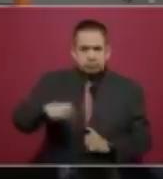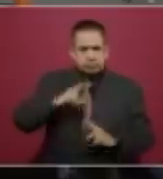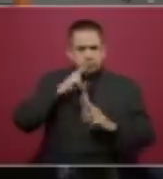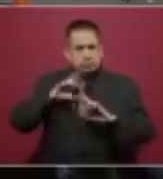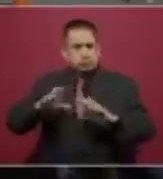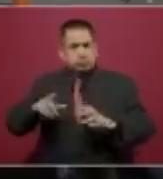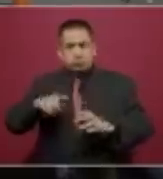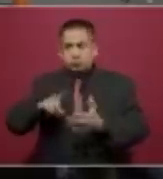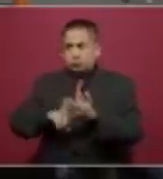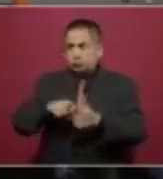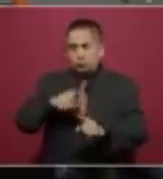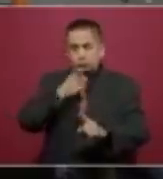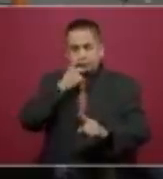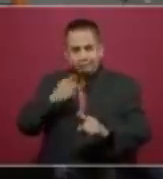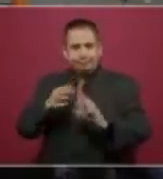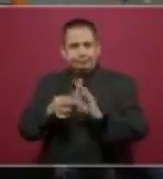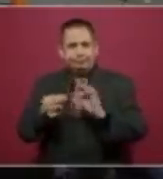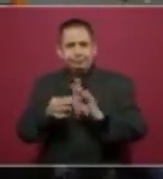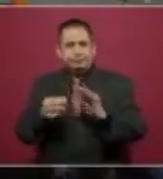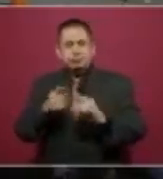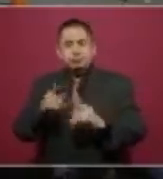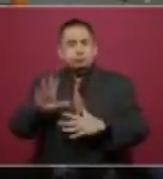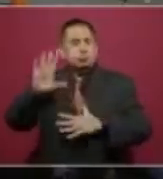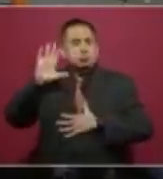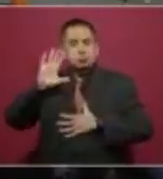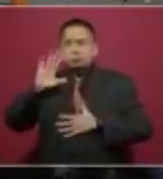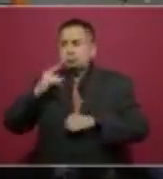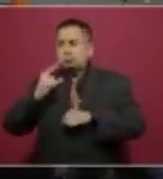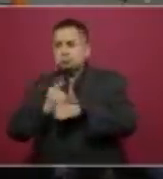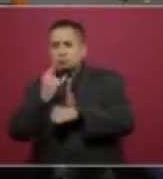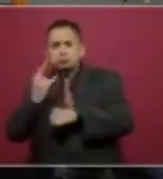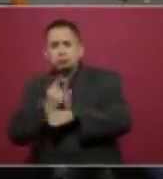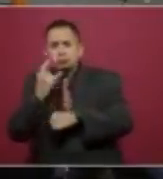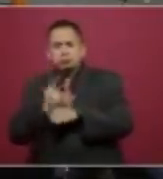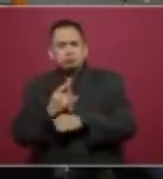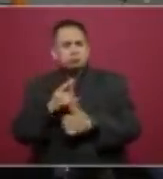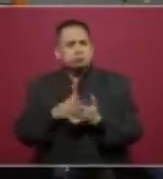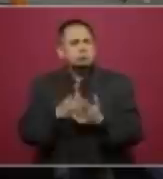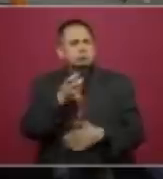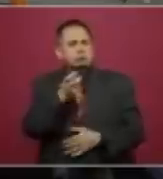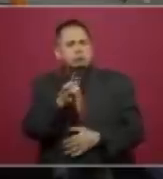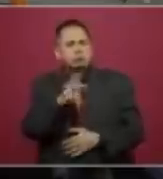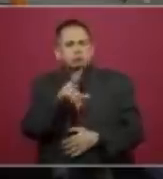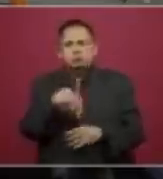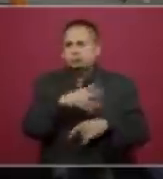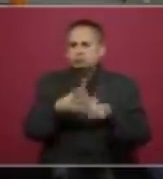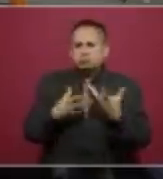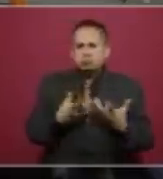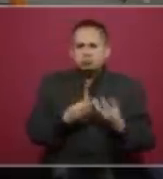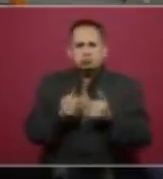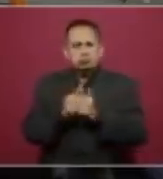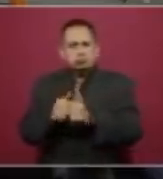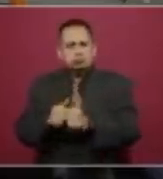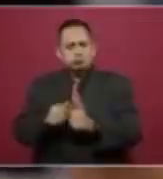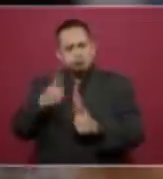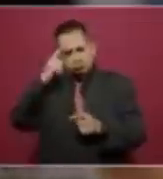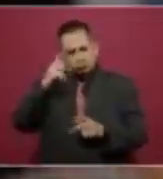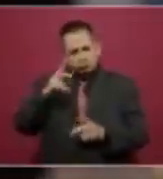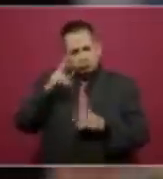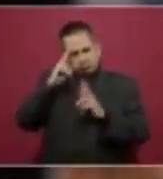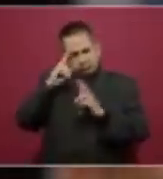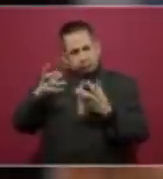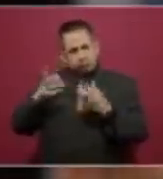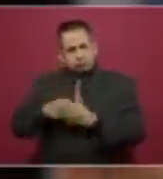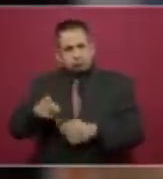Zapata que dice que usted no ha cumplido con las promesas de su gobierno y que por eso no lo va a acompañar en la ceremonia luctuosa del caudillo del